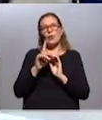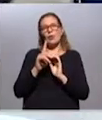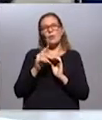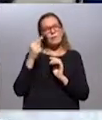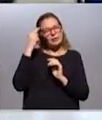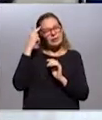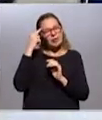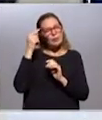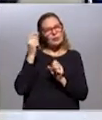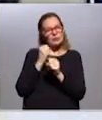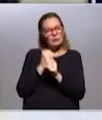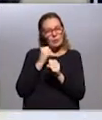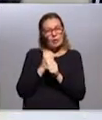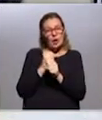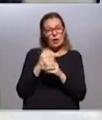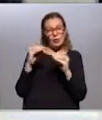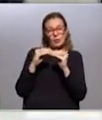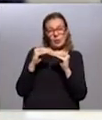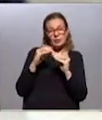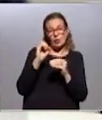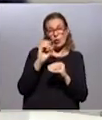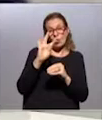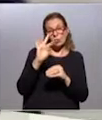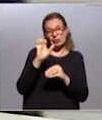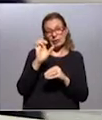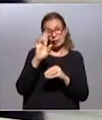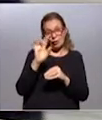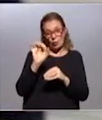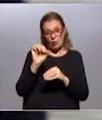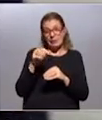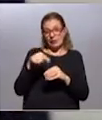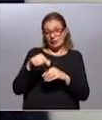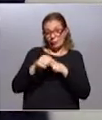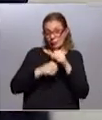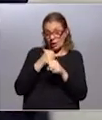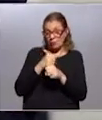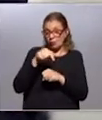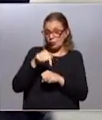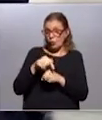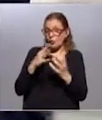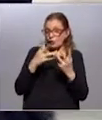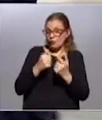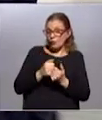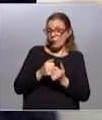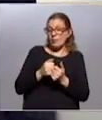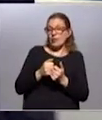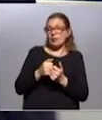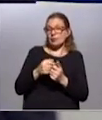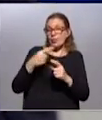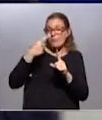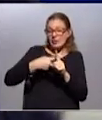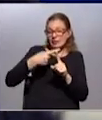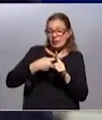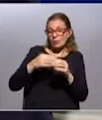tarea llevada adelante por el compañero gabriel otero en estos años y hoy en forma interina por estos meses